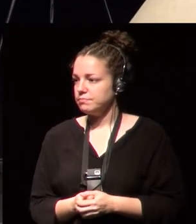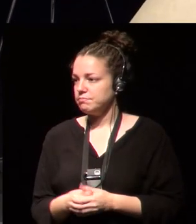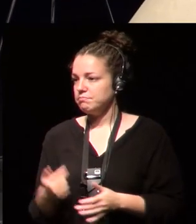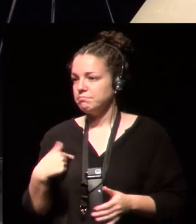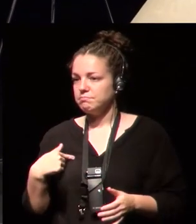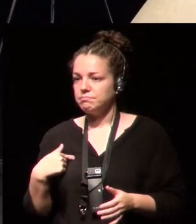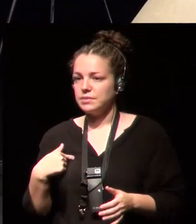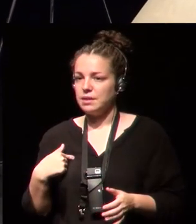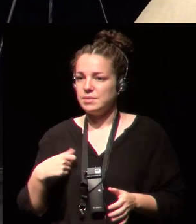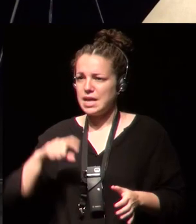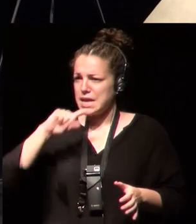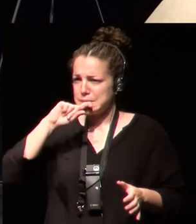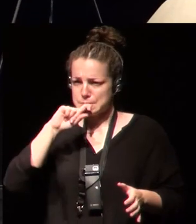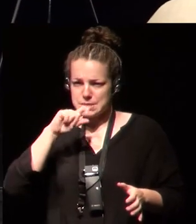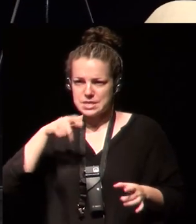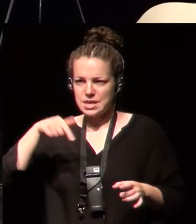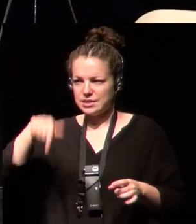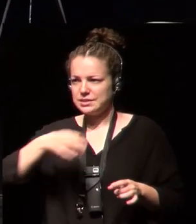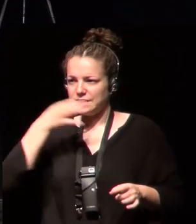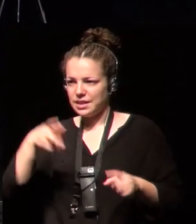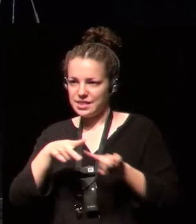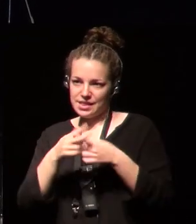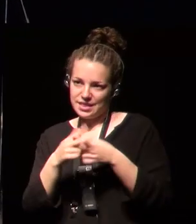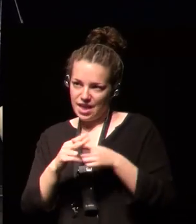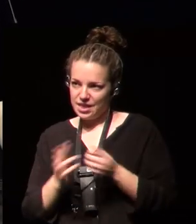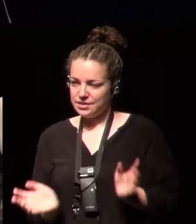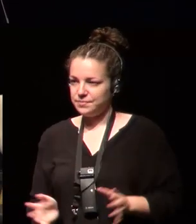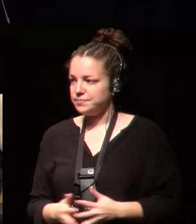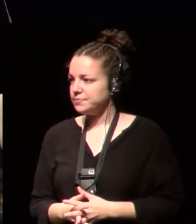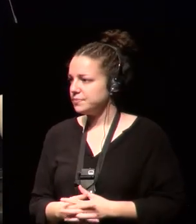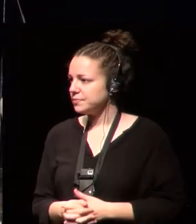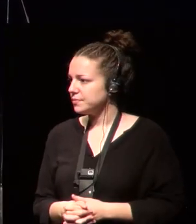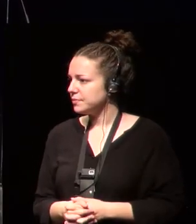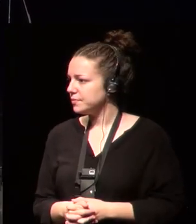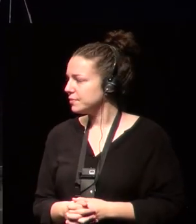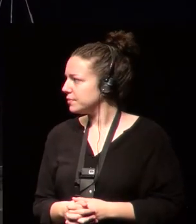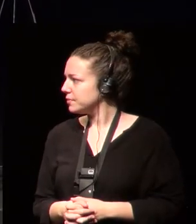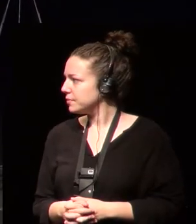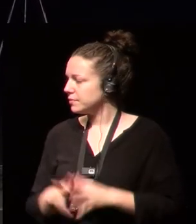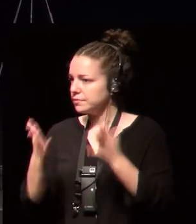esta tarde. Así que. Thank you.